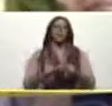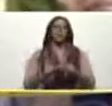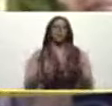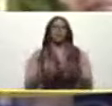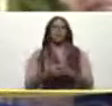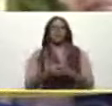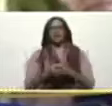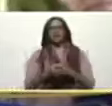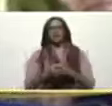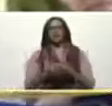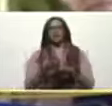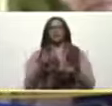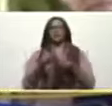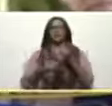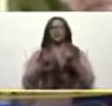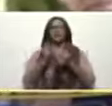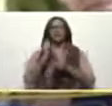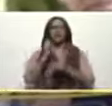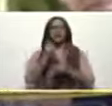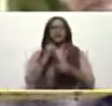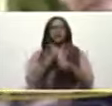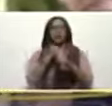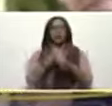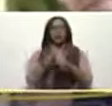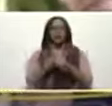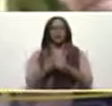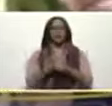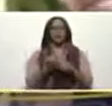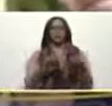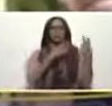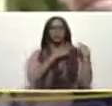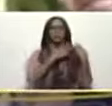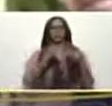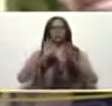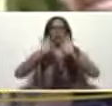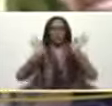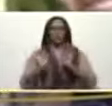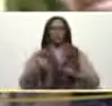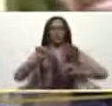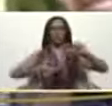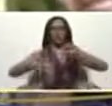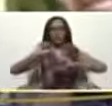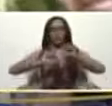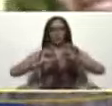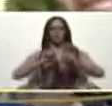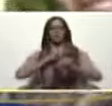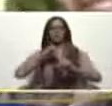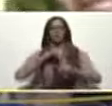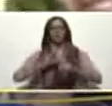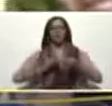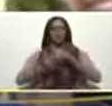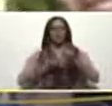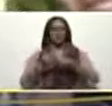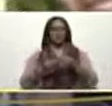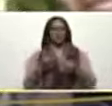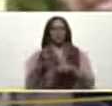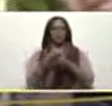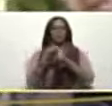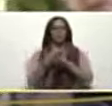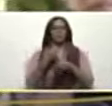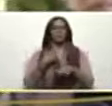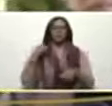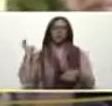cuidado, que estamos haciendo como comunidades para asumirlas también de manera colectiva. ¿Qué estamos haciendo nosotros como Estado? Porque yo vengo